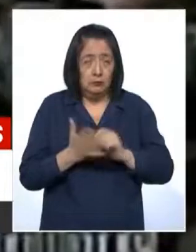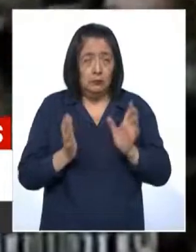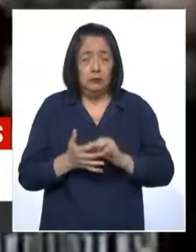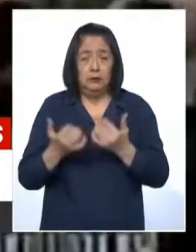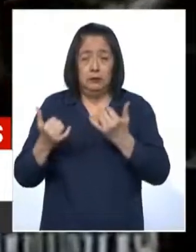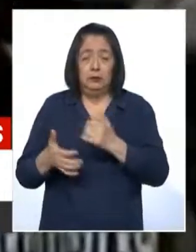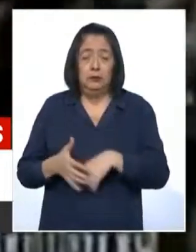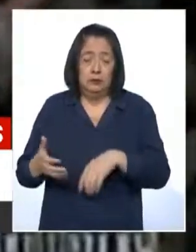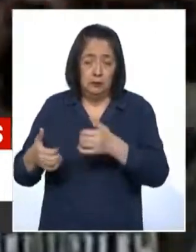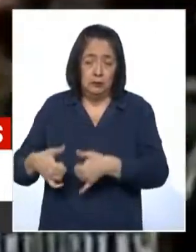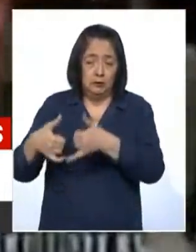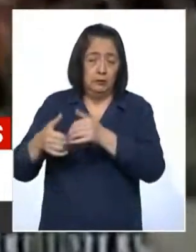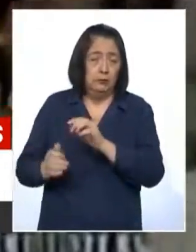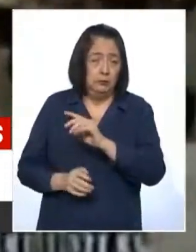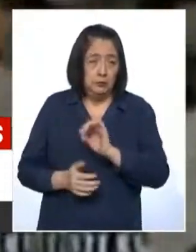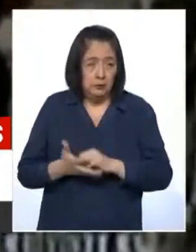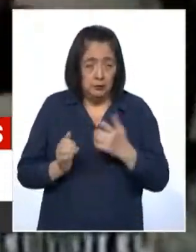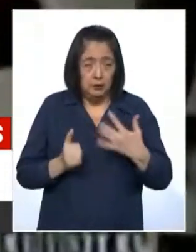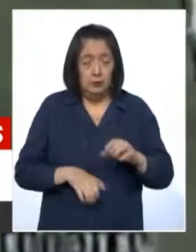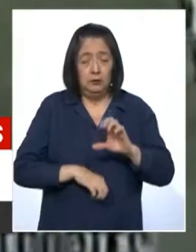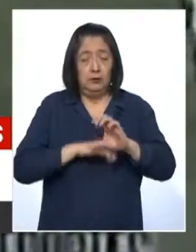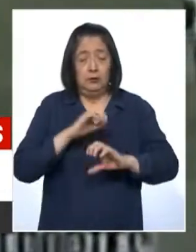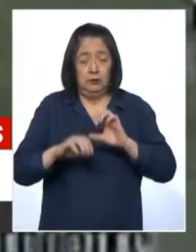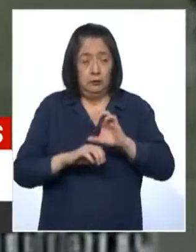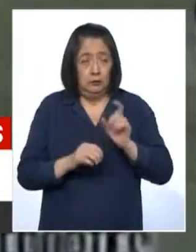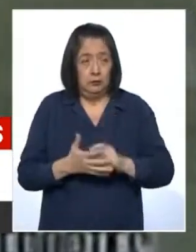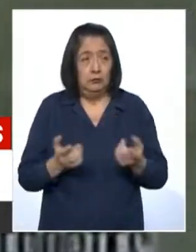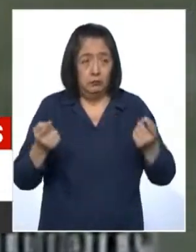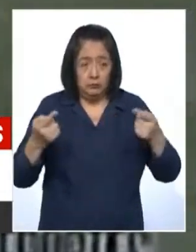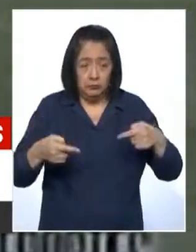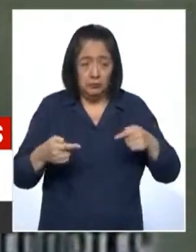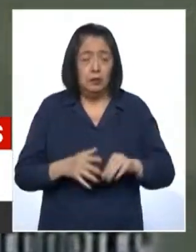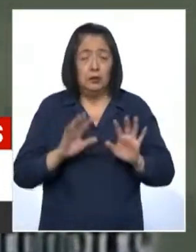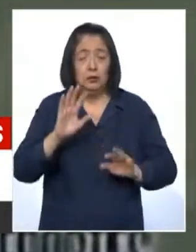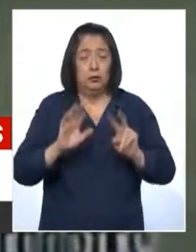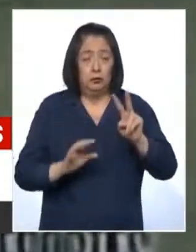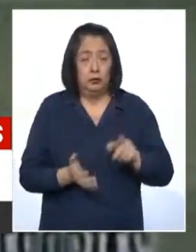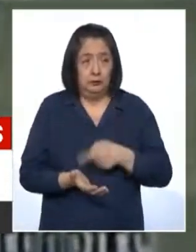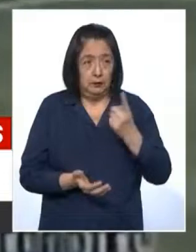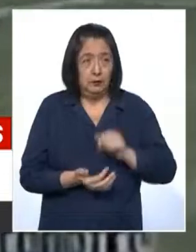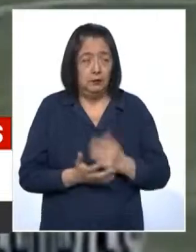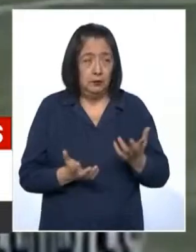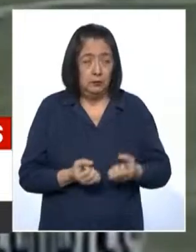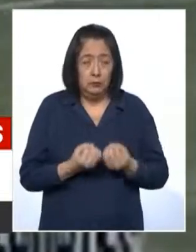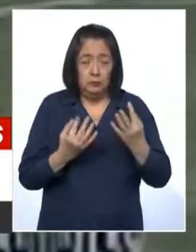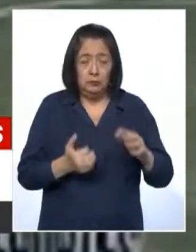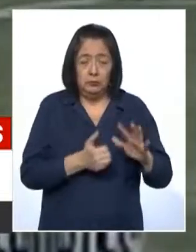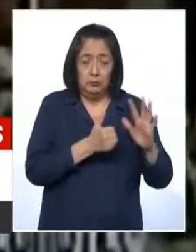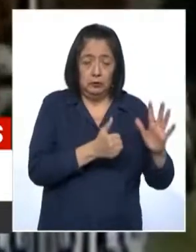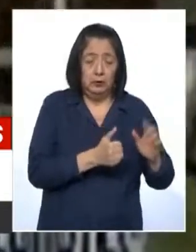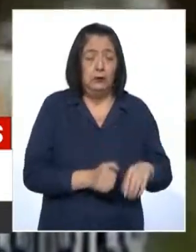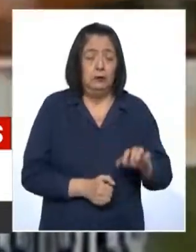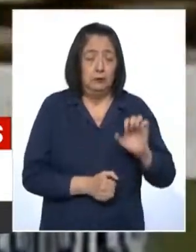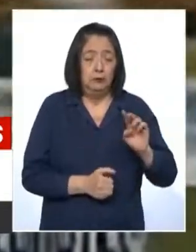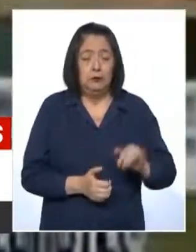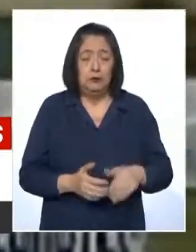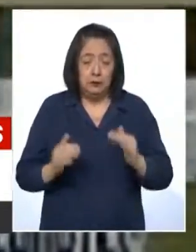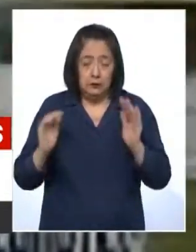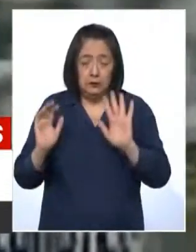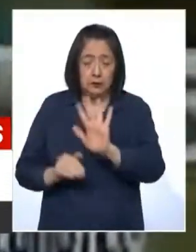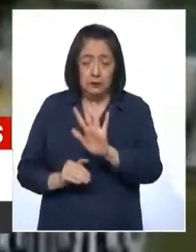Copa Merconorte, el cuadro rimense se ha encontrado con los de azul en 12 oportunidades, repartiendo 6 triunfos para Emelec, 5